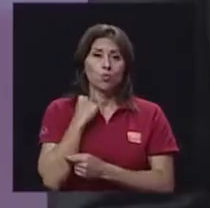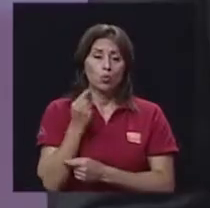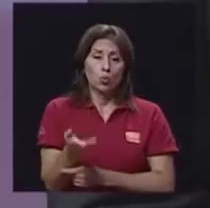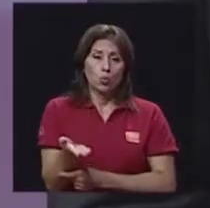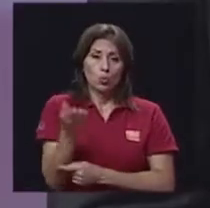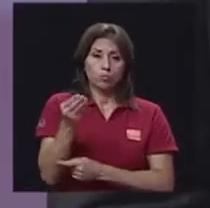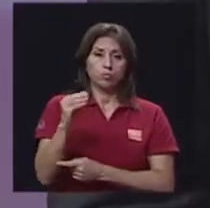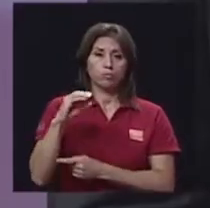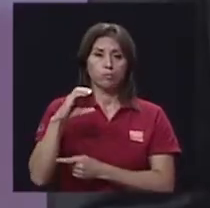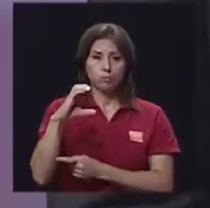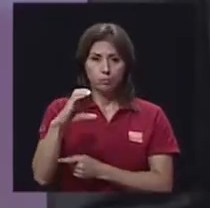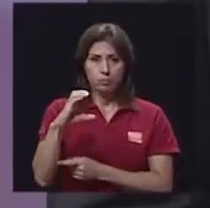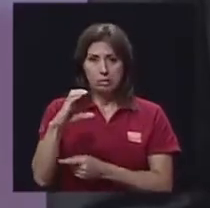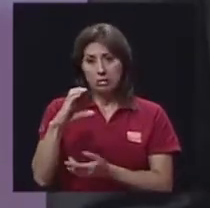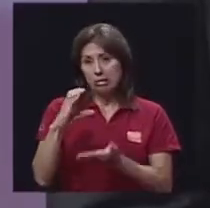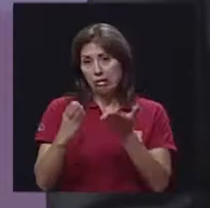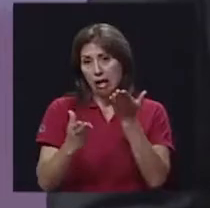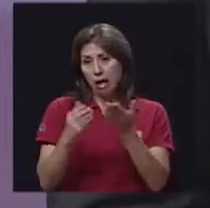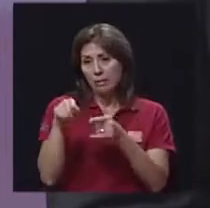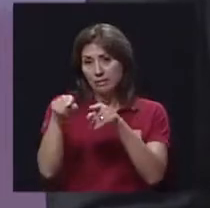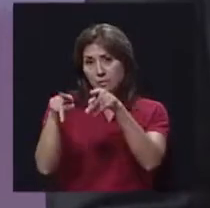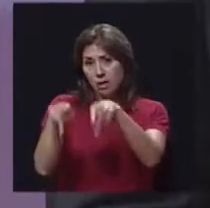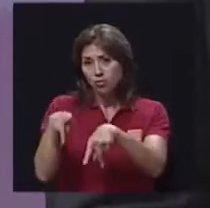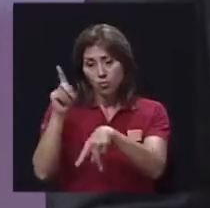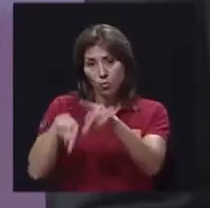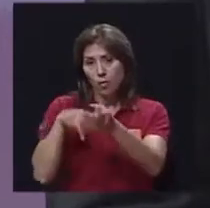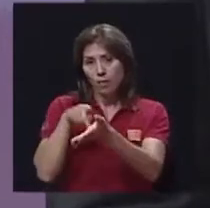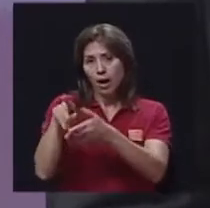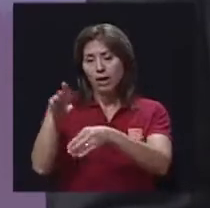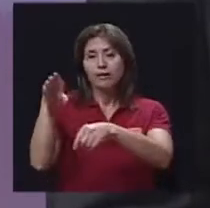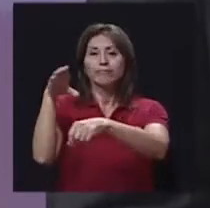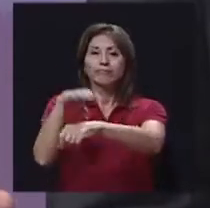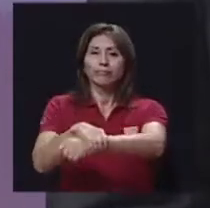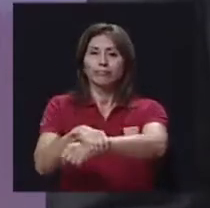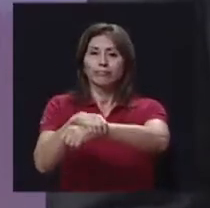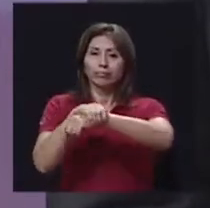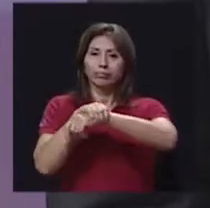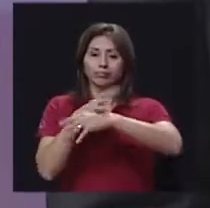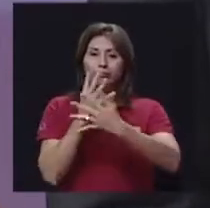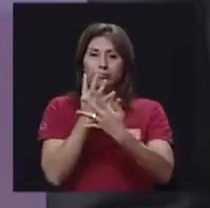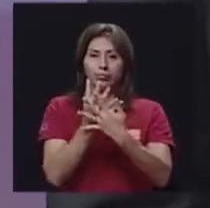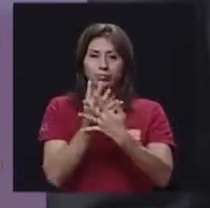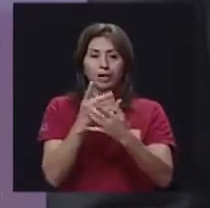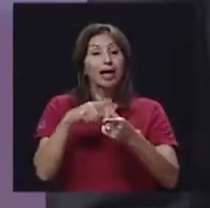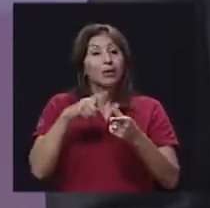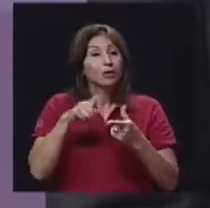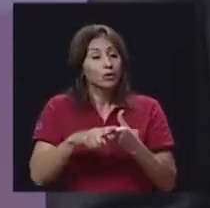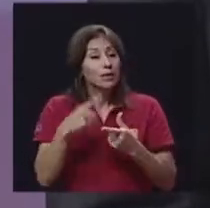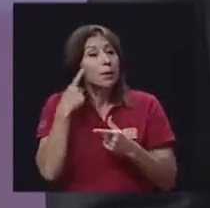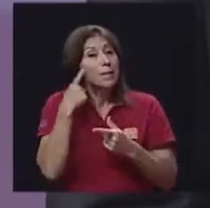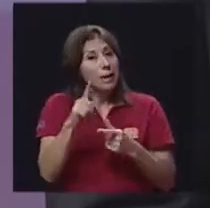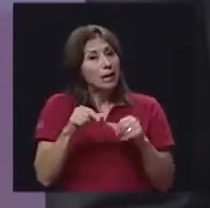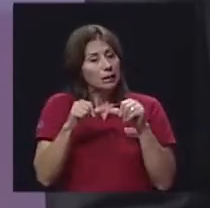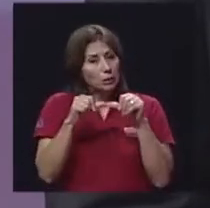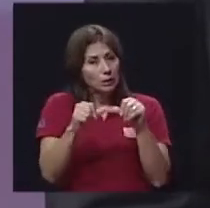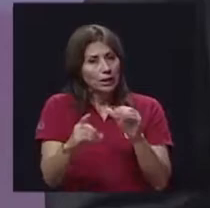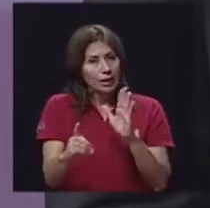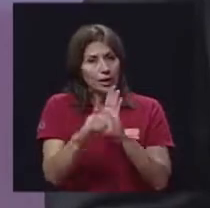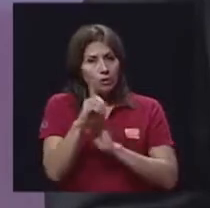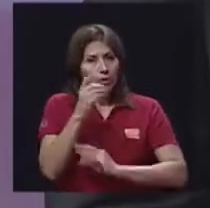demandado no lo pueda pagar y se le detenga. Entonces, para ponderar tanto el derecho alimentario, que es un derecho